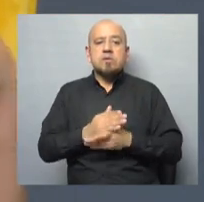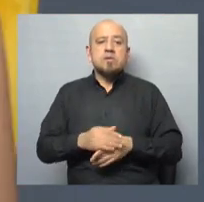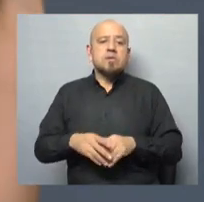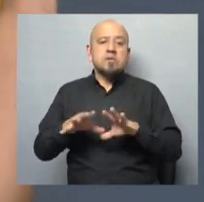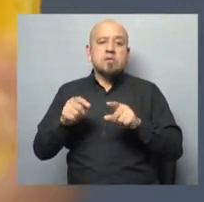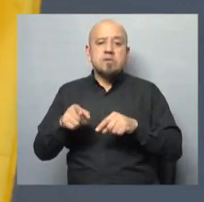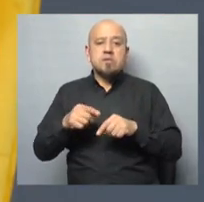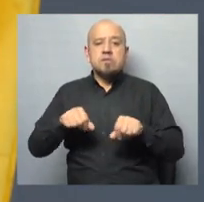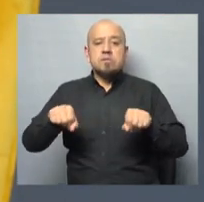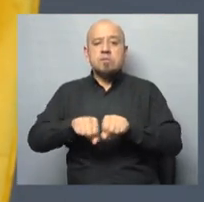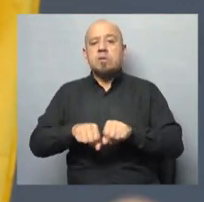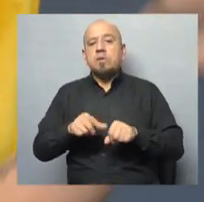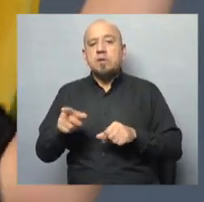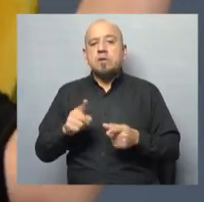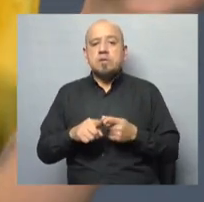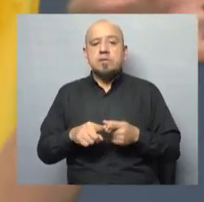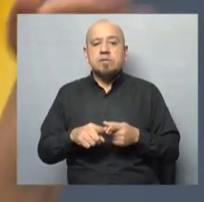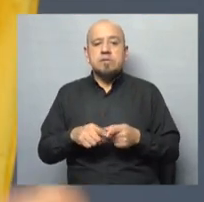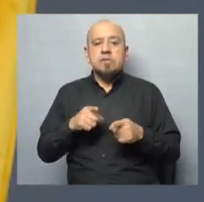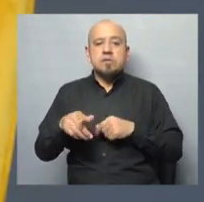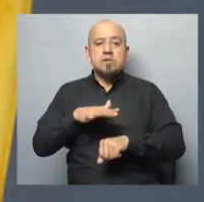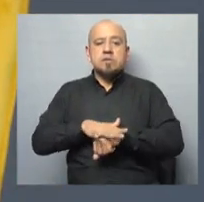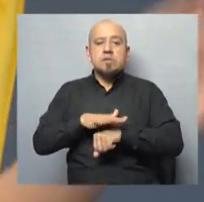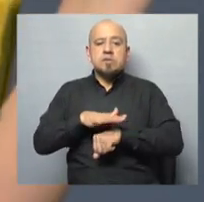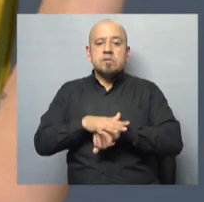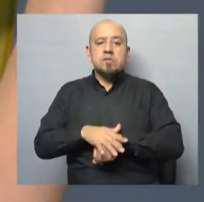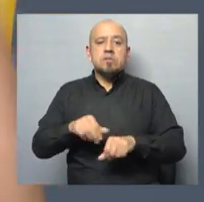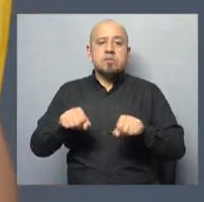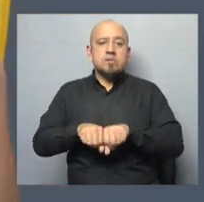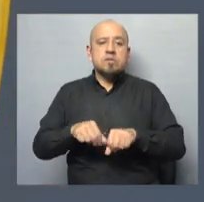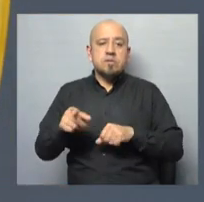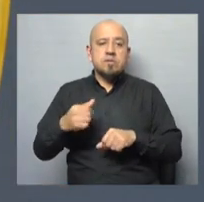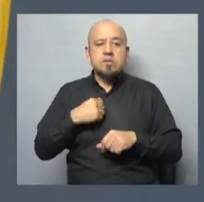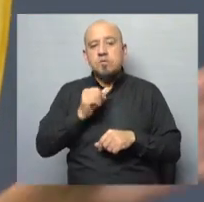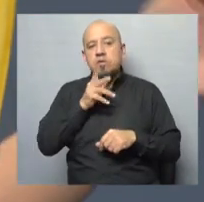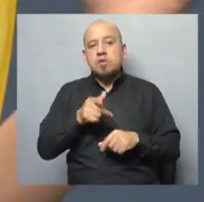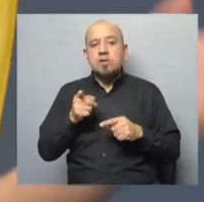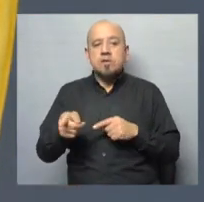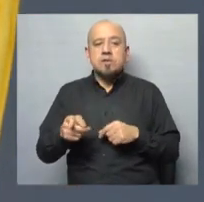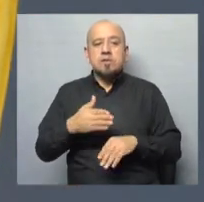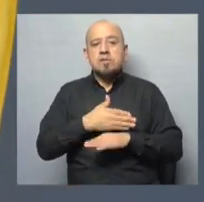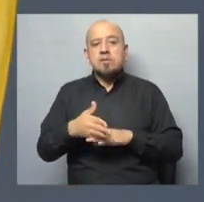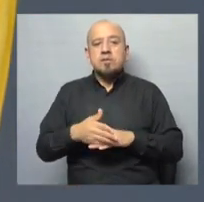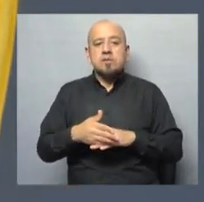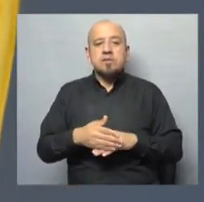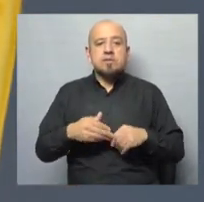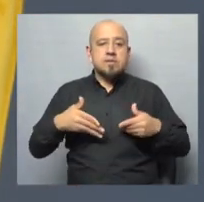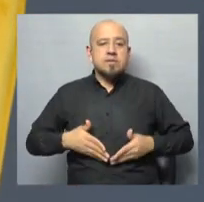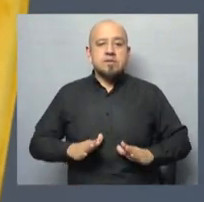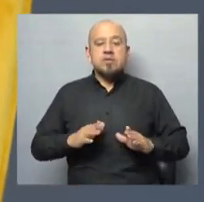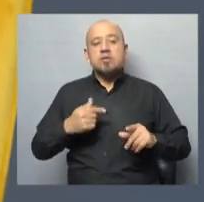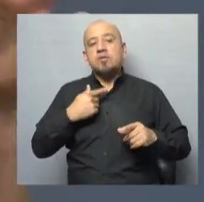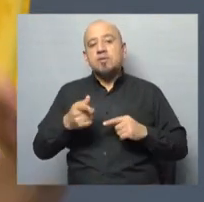mi prima después y hasta ese momento mi prima no había nacido y era como su hija no después nació mi prima ya no hay más fotos así